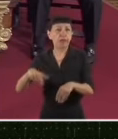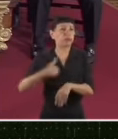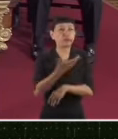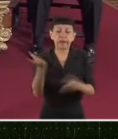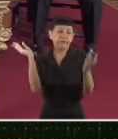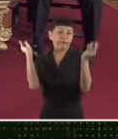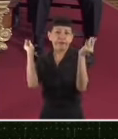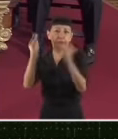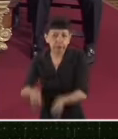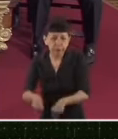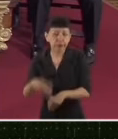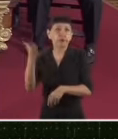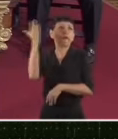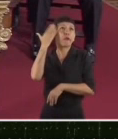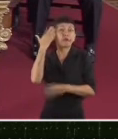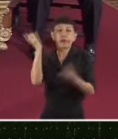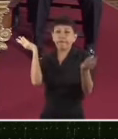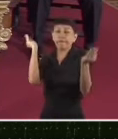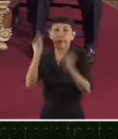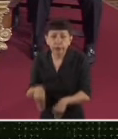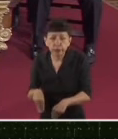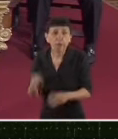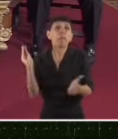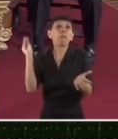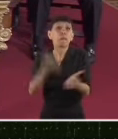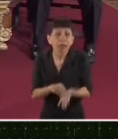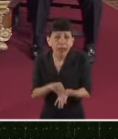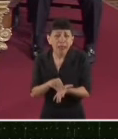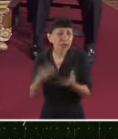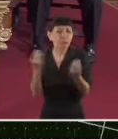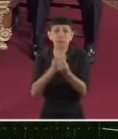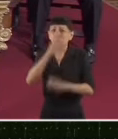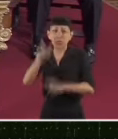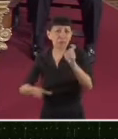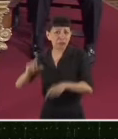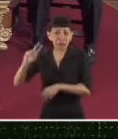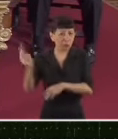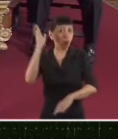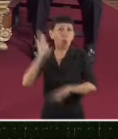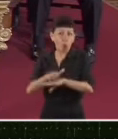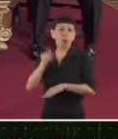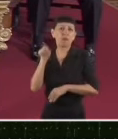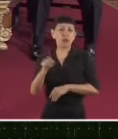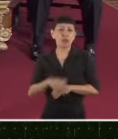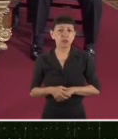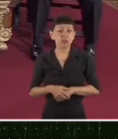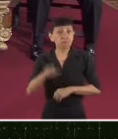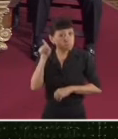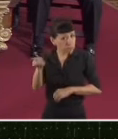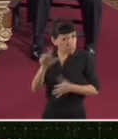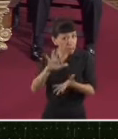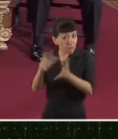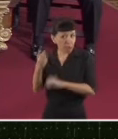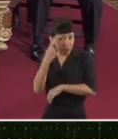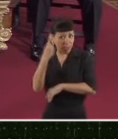con otro, es decir, en base a un tránsito y a la opinión técnica de distintas reparticiones es que